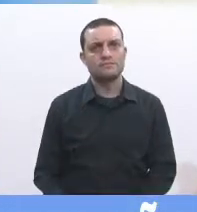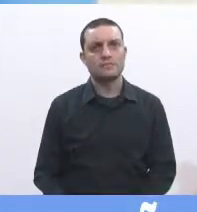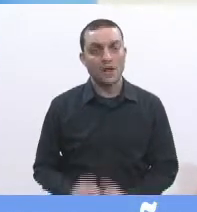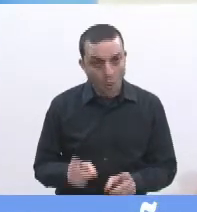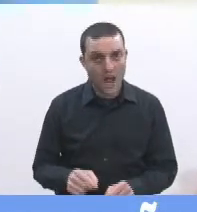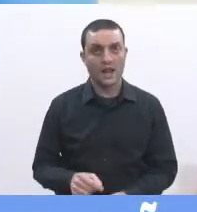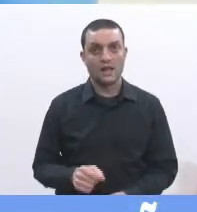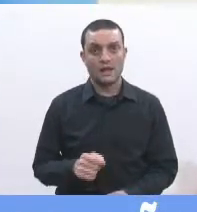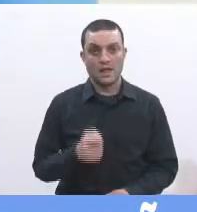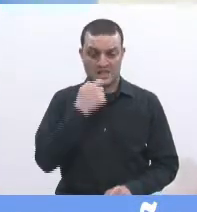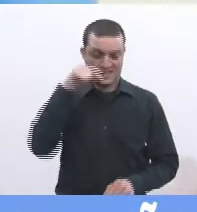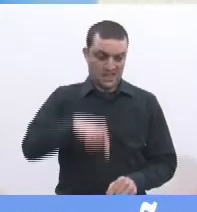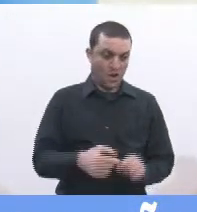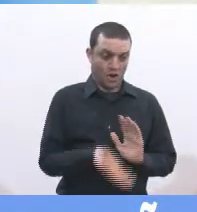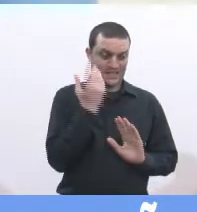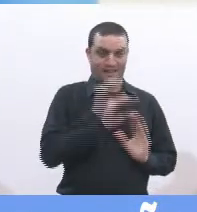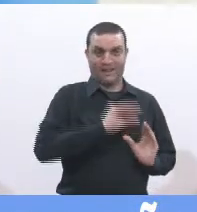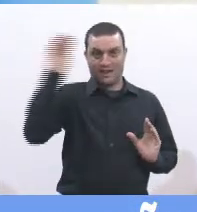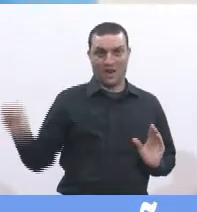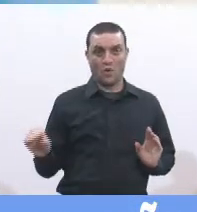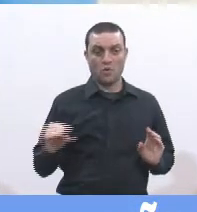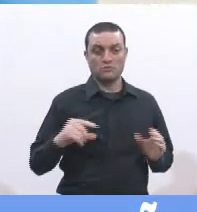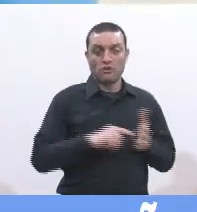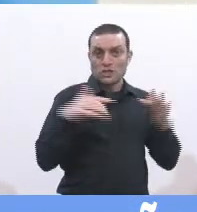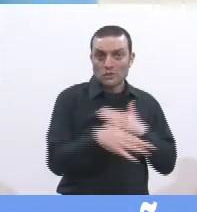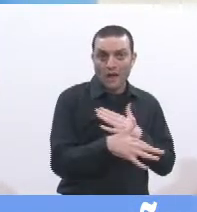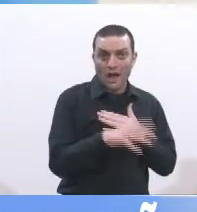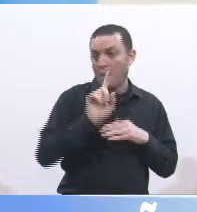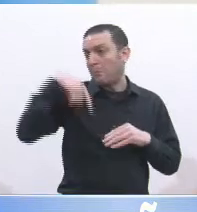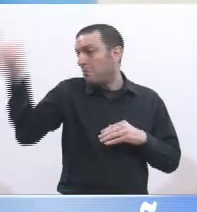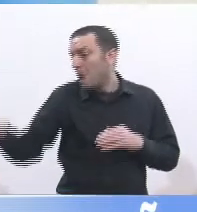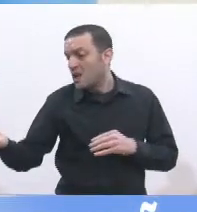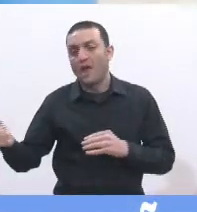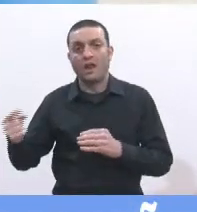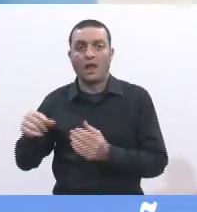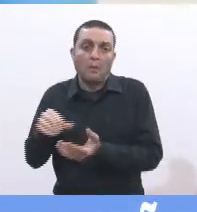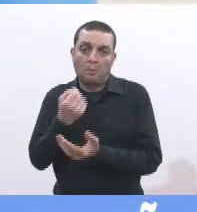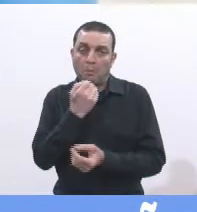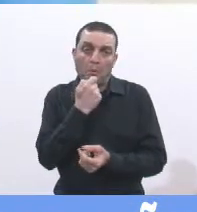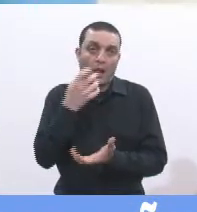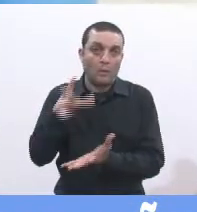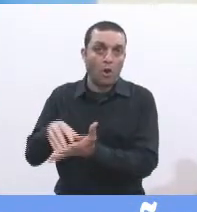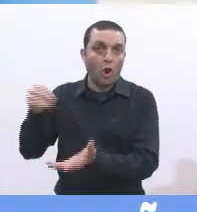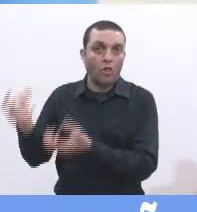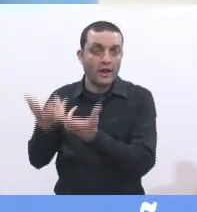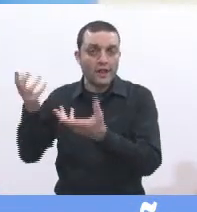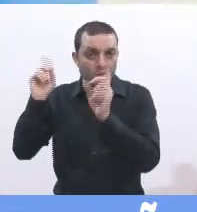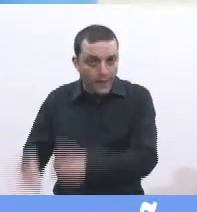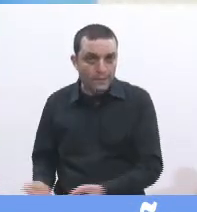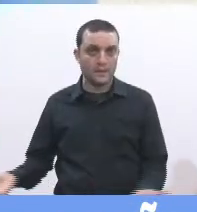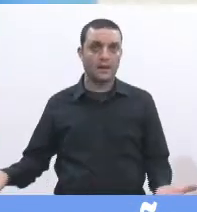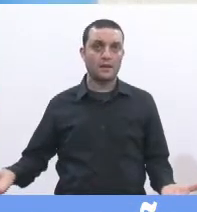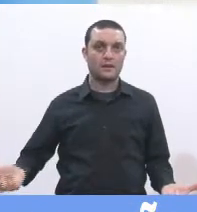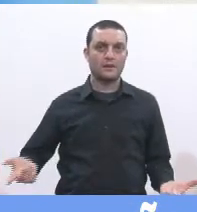estarían dadas las condiciones. Pero nosotros como senadores, ¿qué andamiaje institucional del federalismo estamos